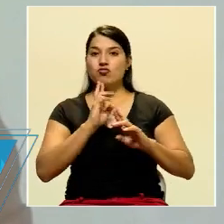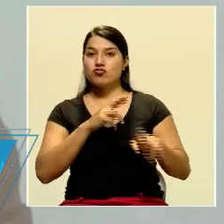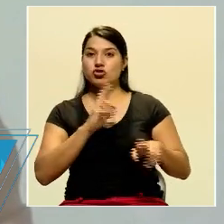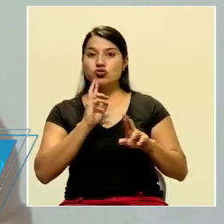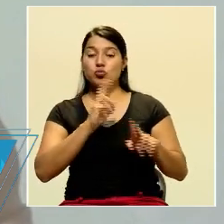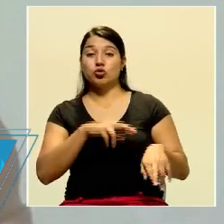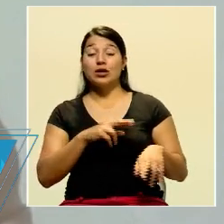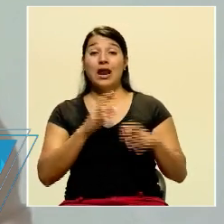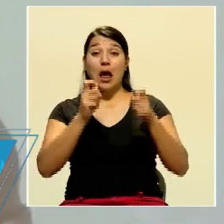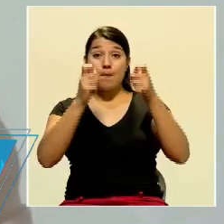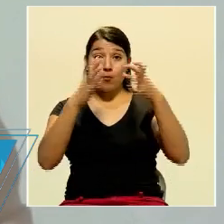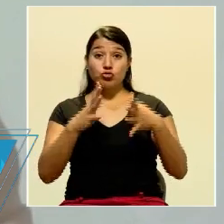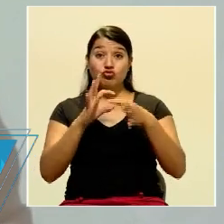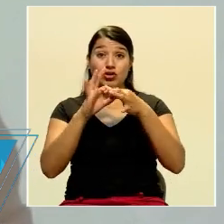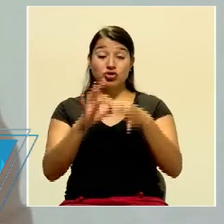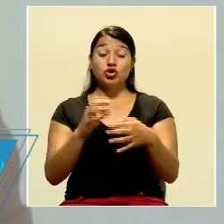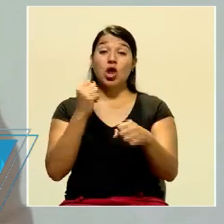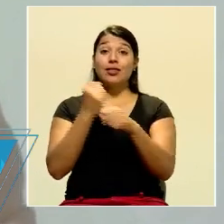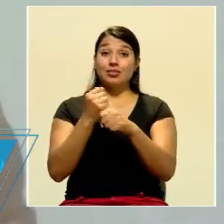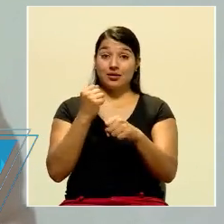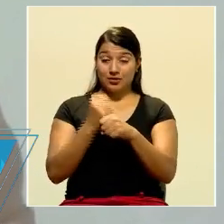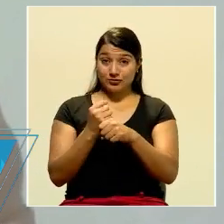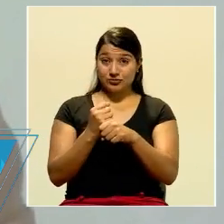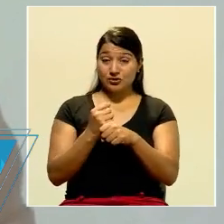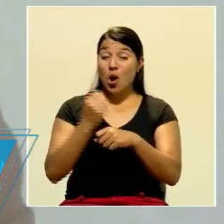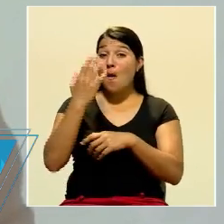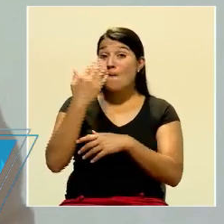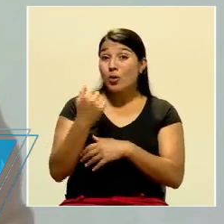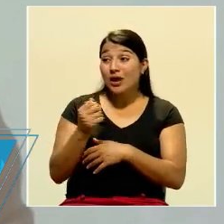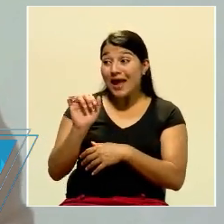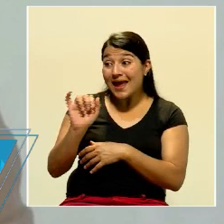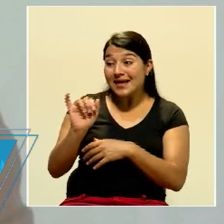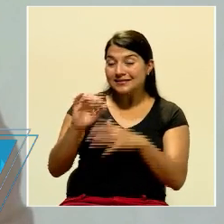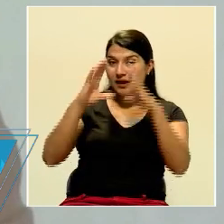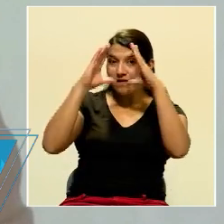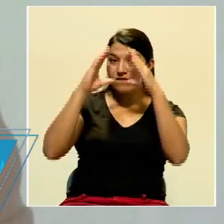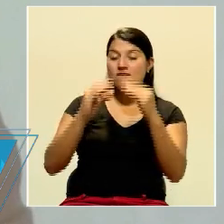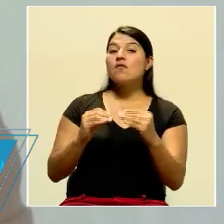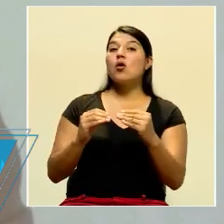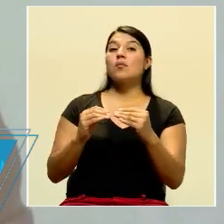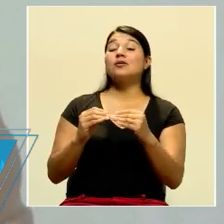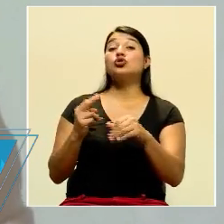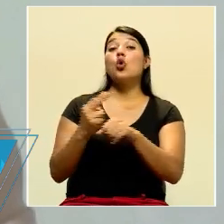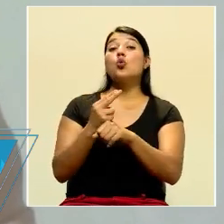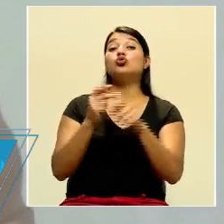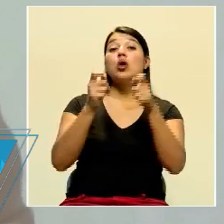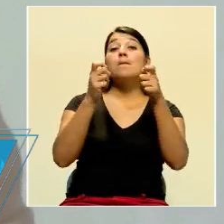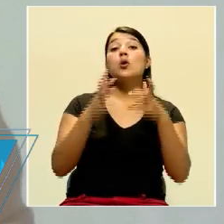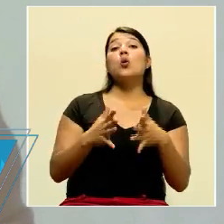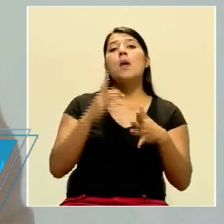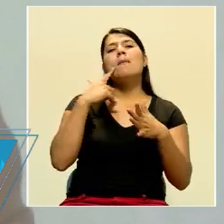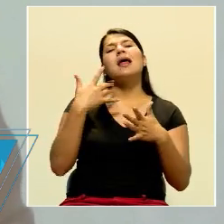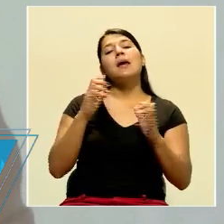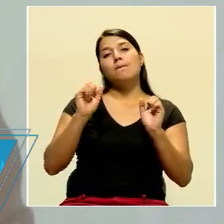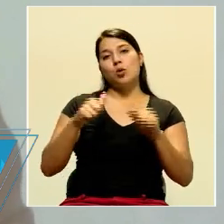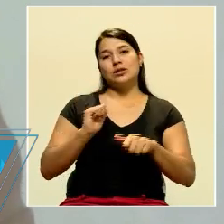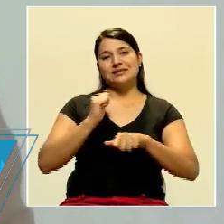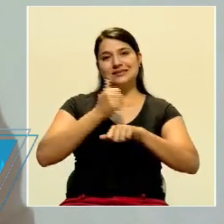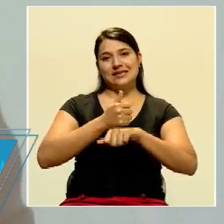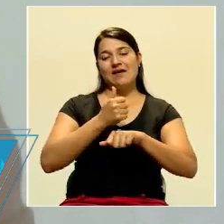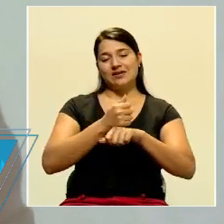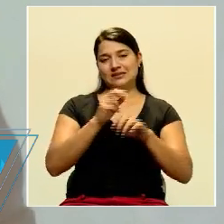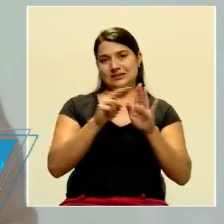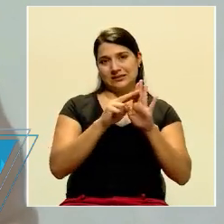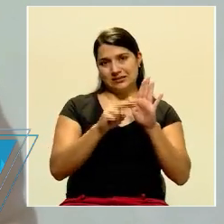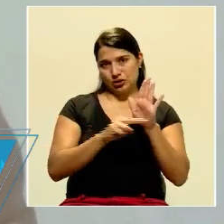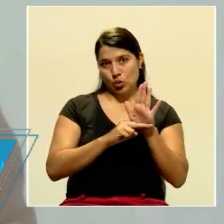responderle a sus docentes de los trabajos que les solicitan, porque esta es la información que van corroborando los docentes para poder determinar ese